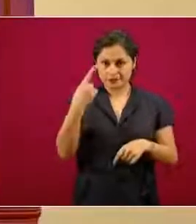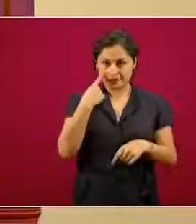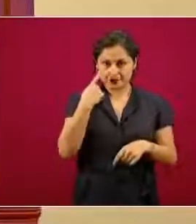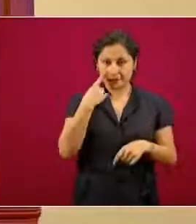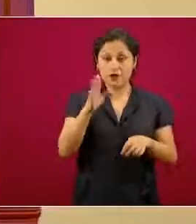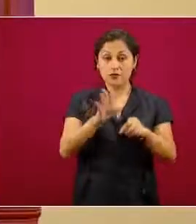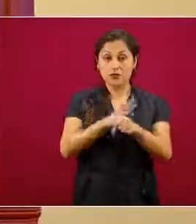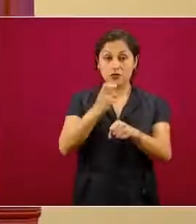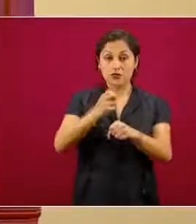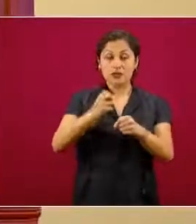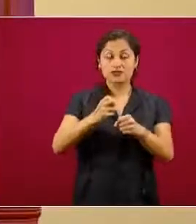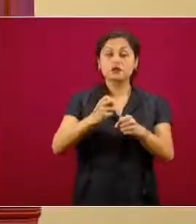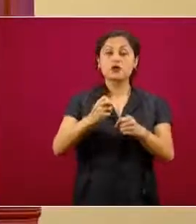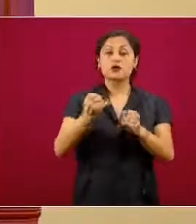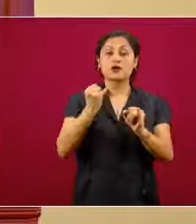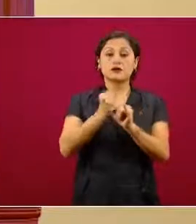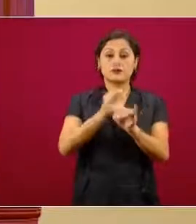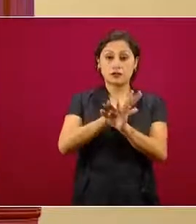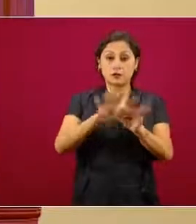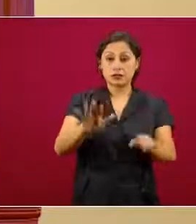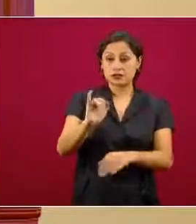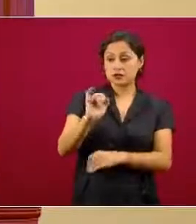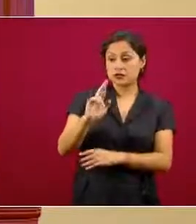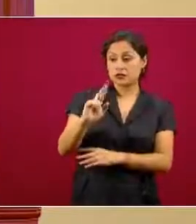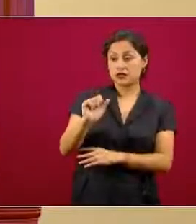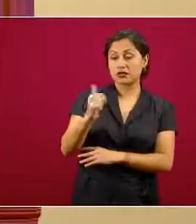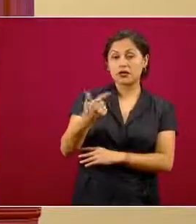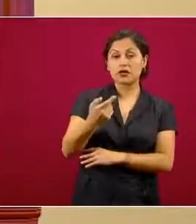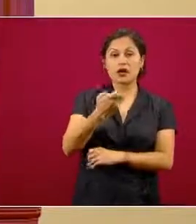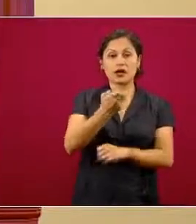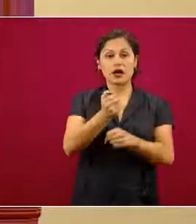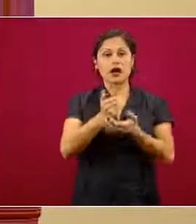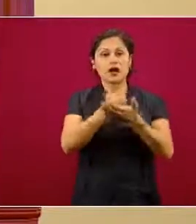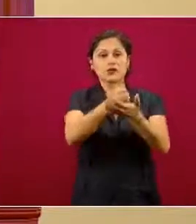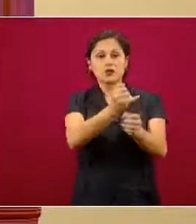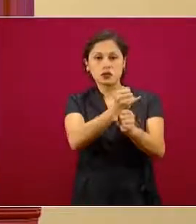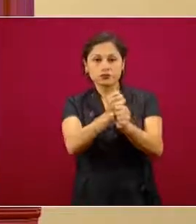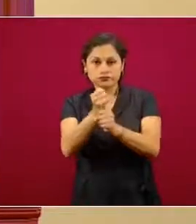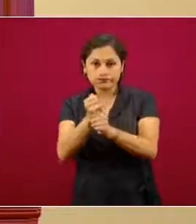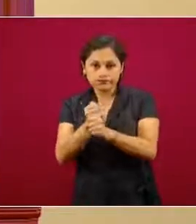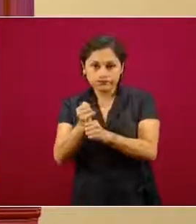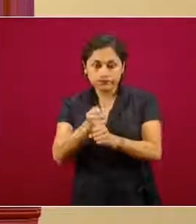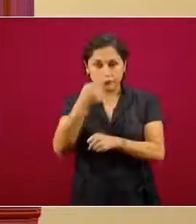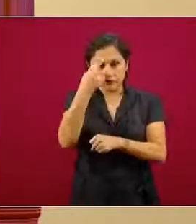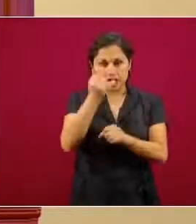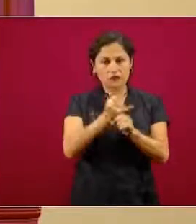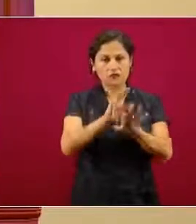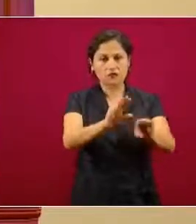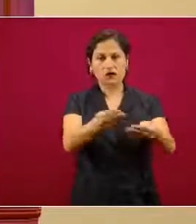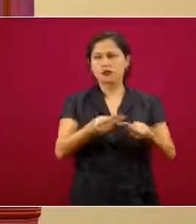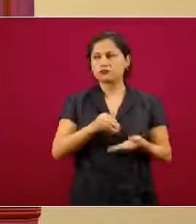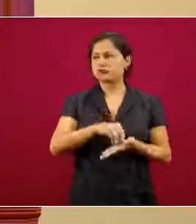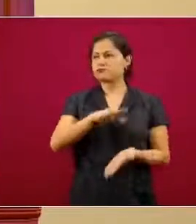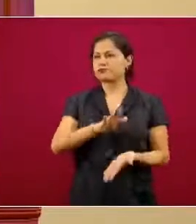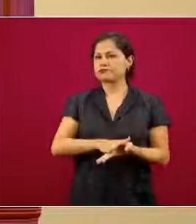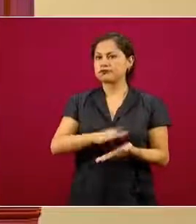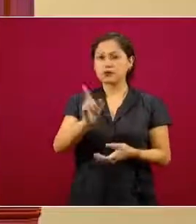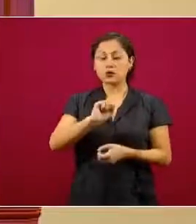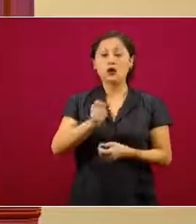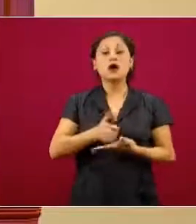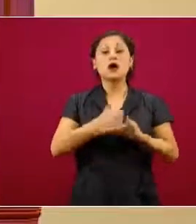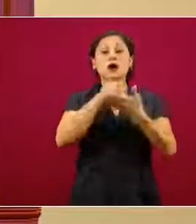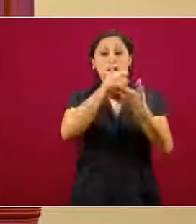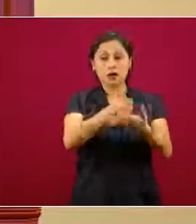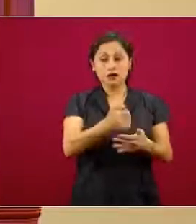también contribuye a un monitoreo que inclusive más que solo ser informativo, tiene más bien una utilidad operativa, que